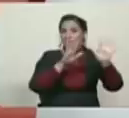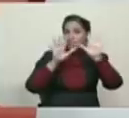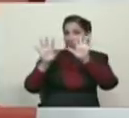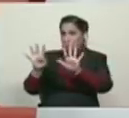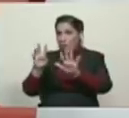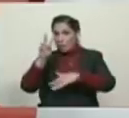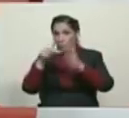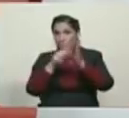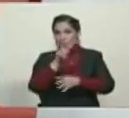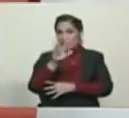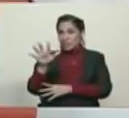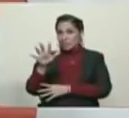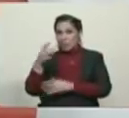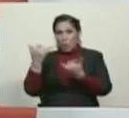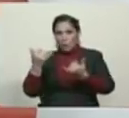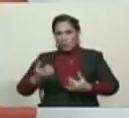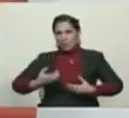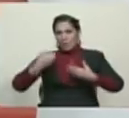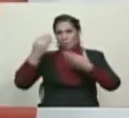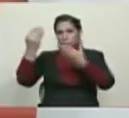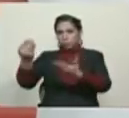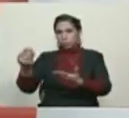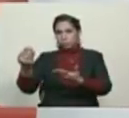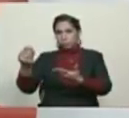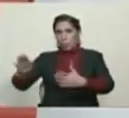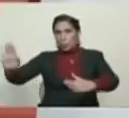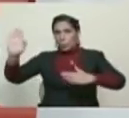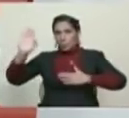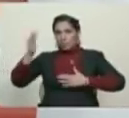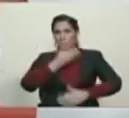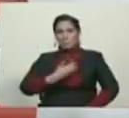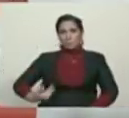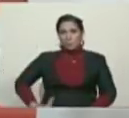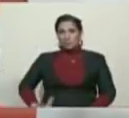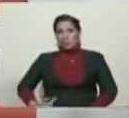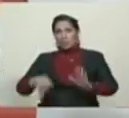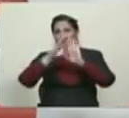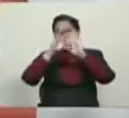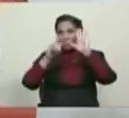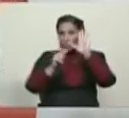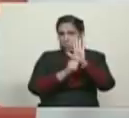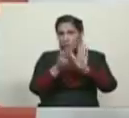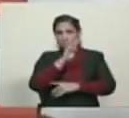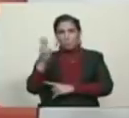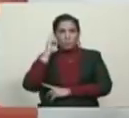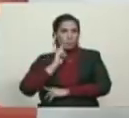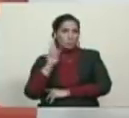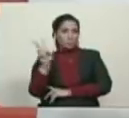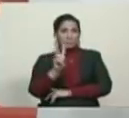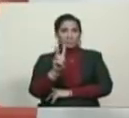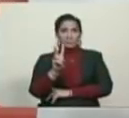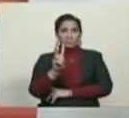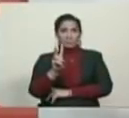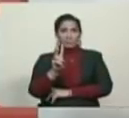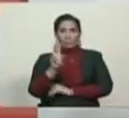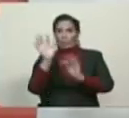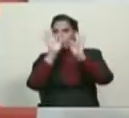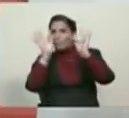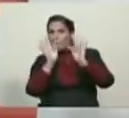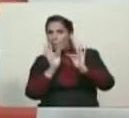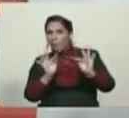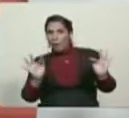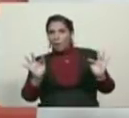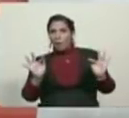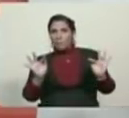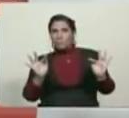2019-2025 acaba de ser juramentado Nicolás Maduro como presidente de la República. Presidente constitucional. Con los mecanismos.